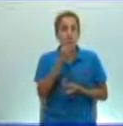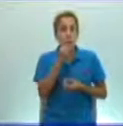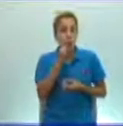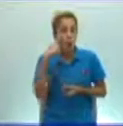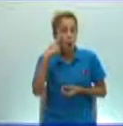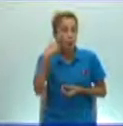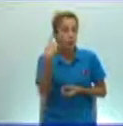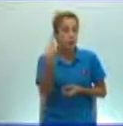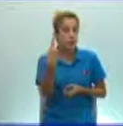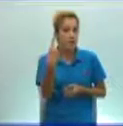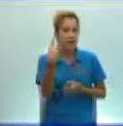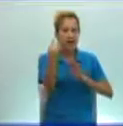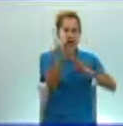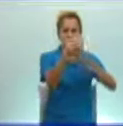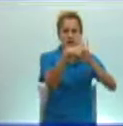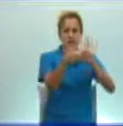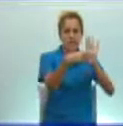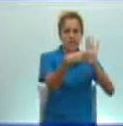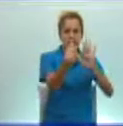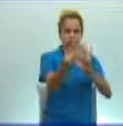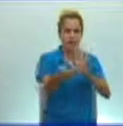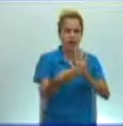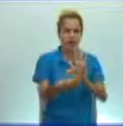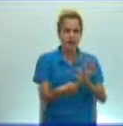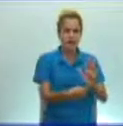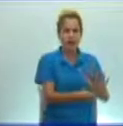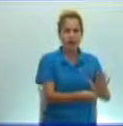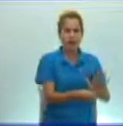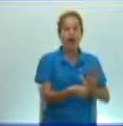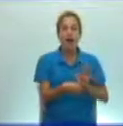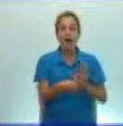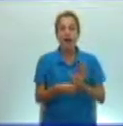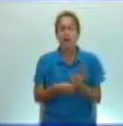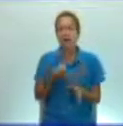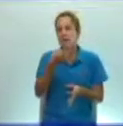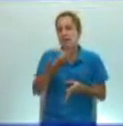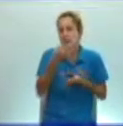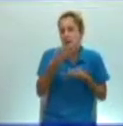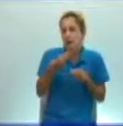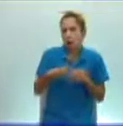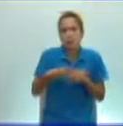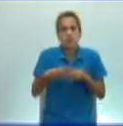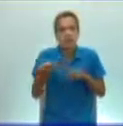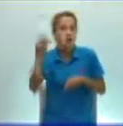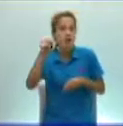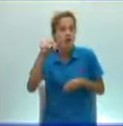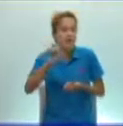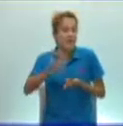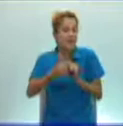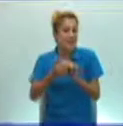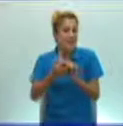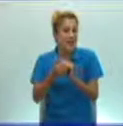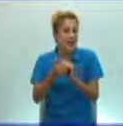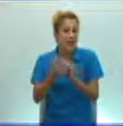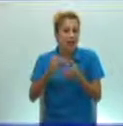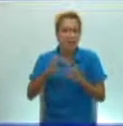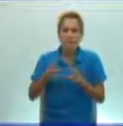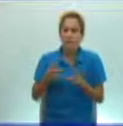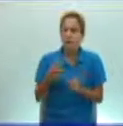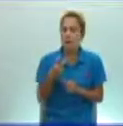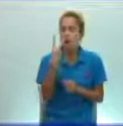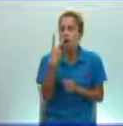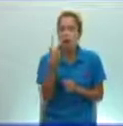la secuencia de imágenes y narrar la historia de esta naranja de forma